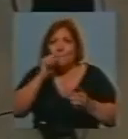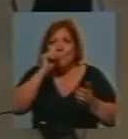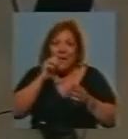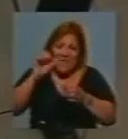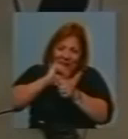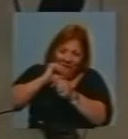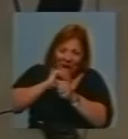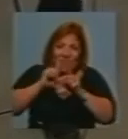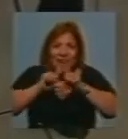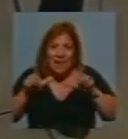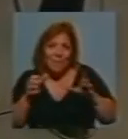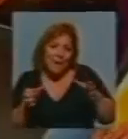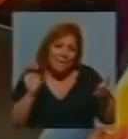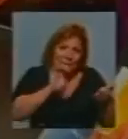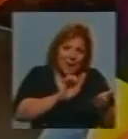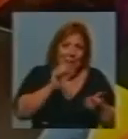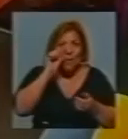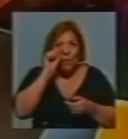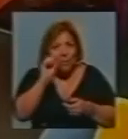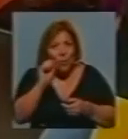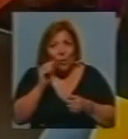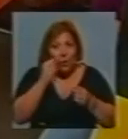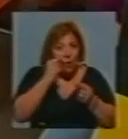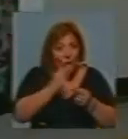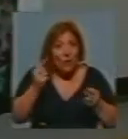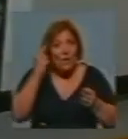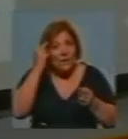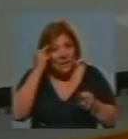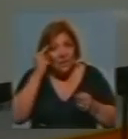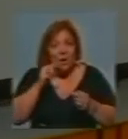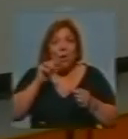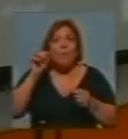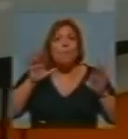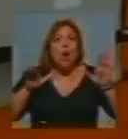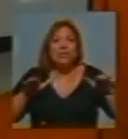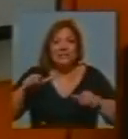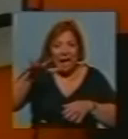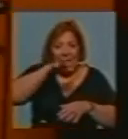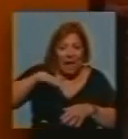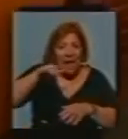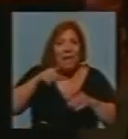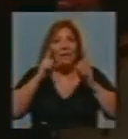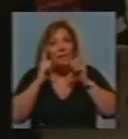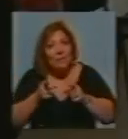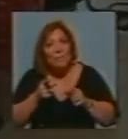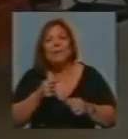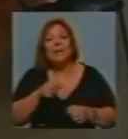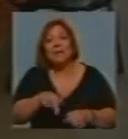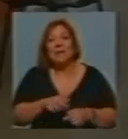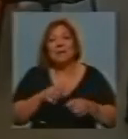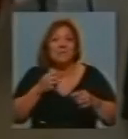cuando se usan, en aquellos pocos casos que se deben usar, de las moscas, alcanzaría para evitar